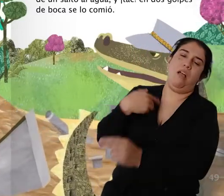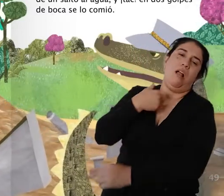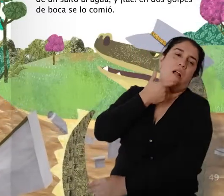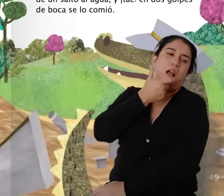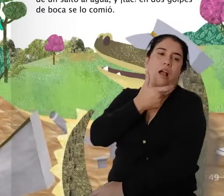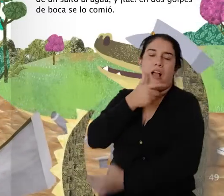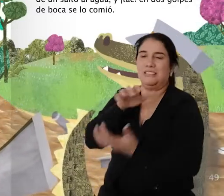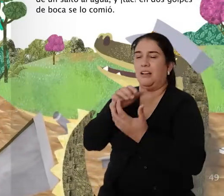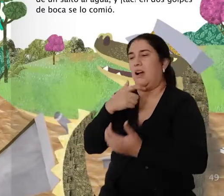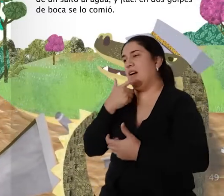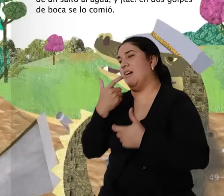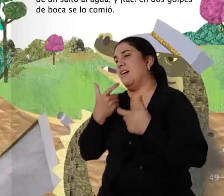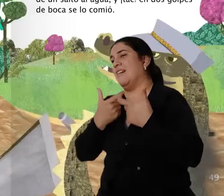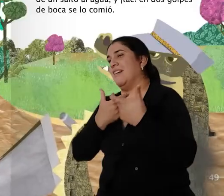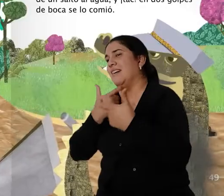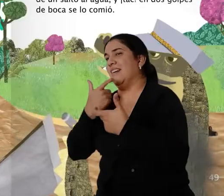patas.